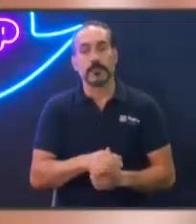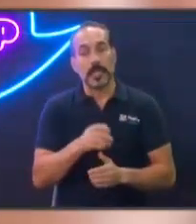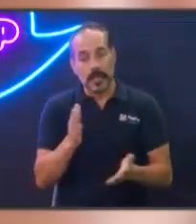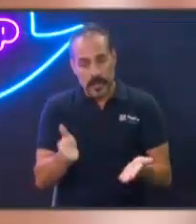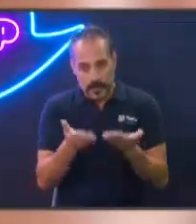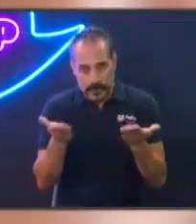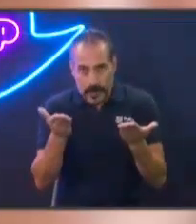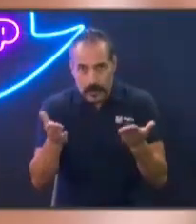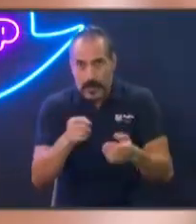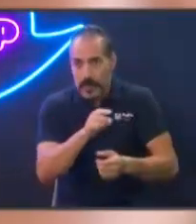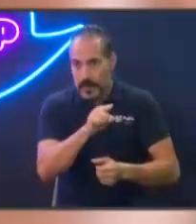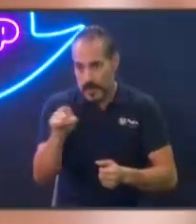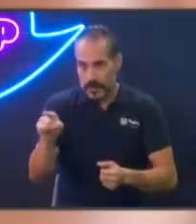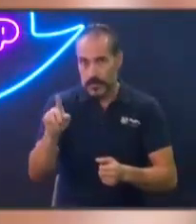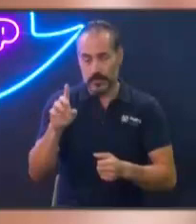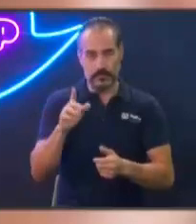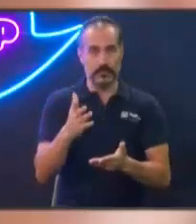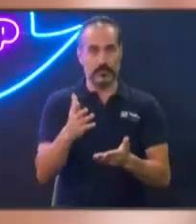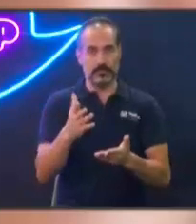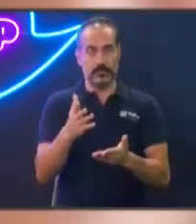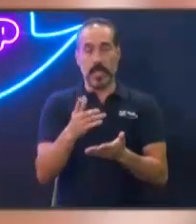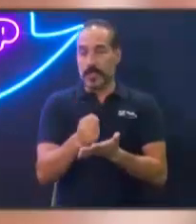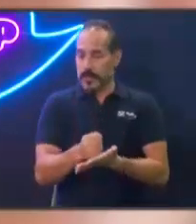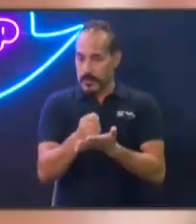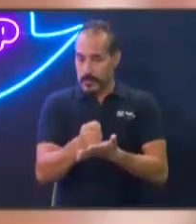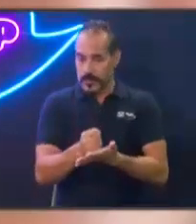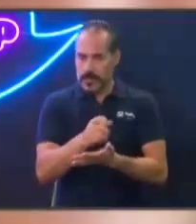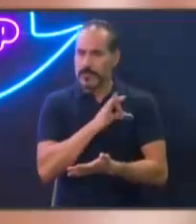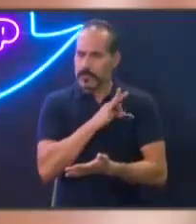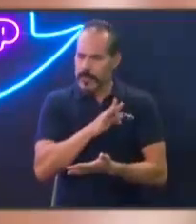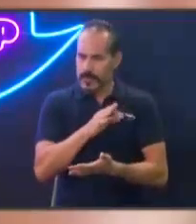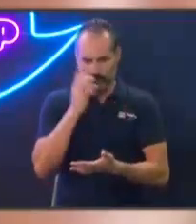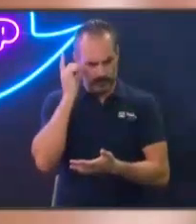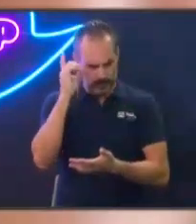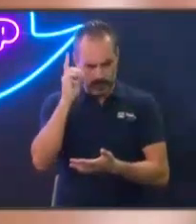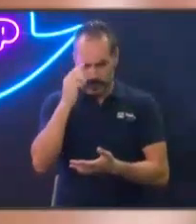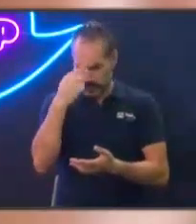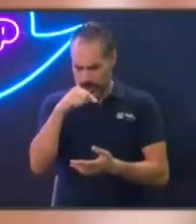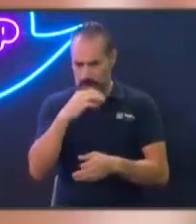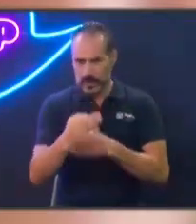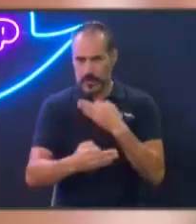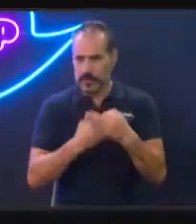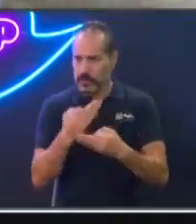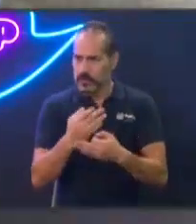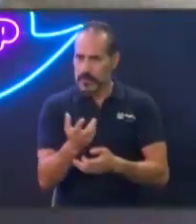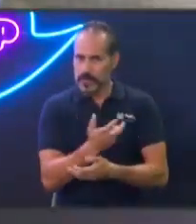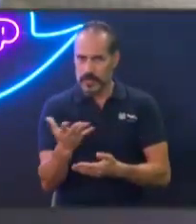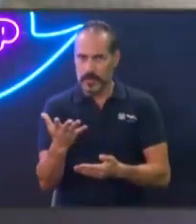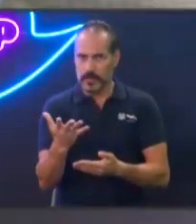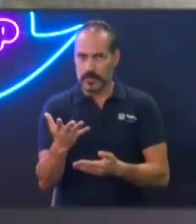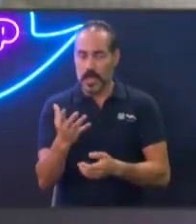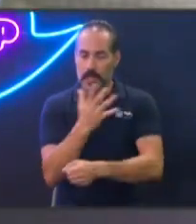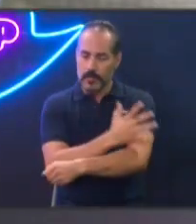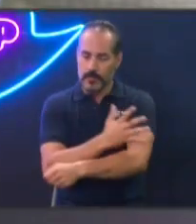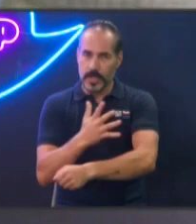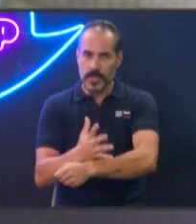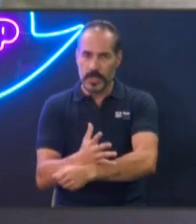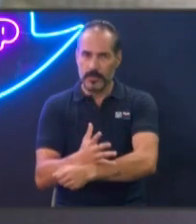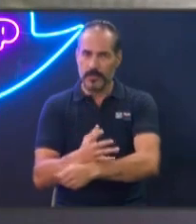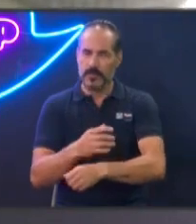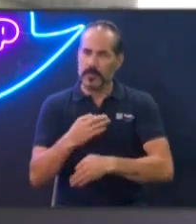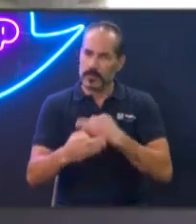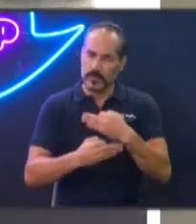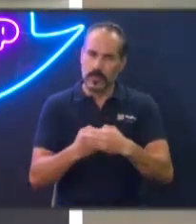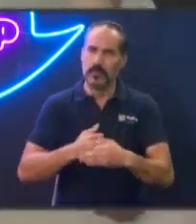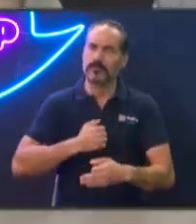son el eje central de los procesos terapéuticos de sus hijos acompañarlos en su proceso de duelo y entrenándoles para que